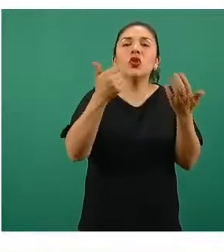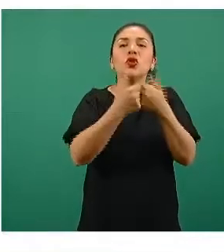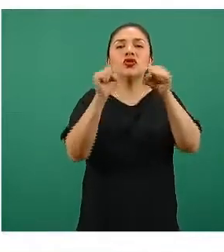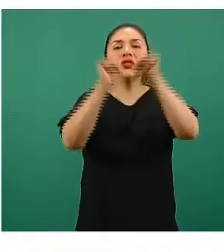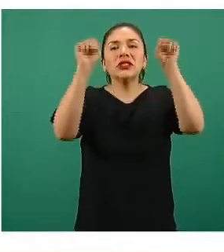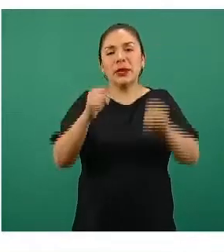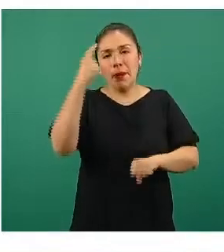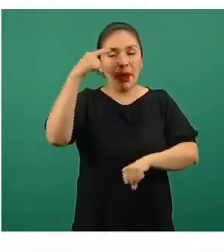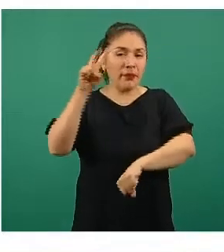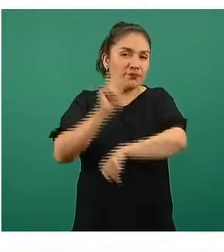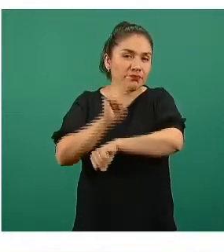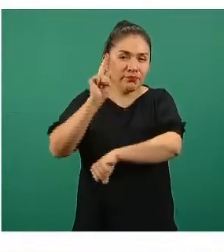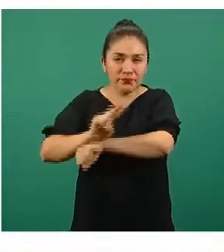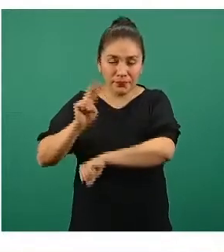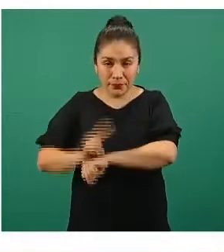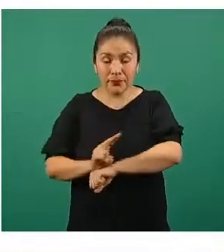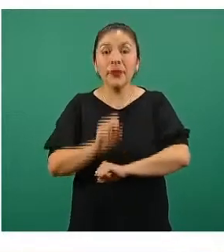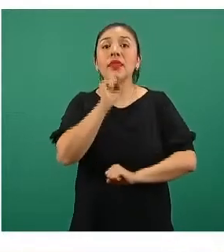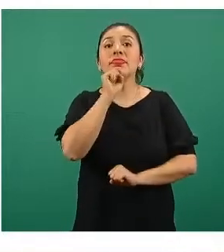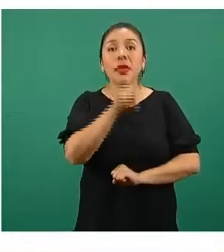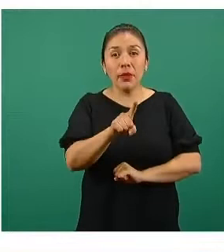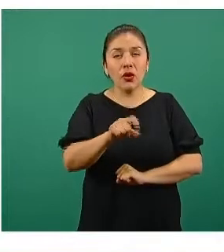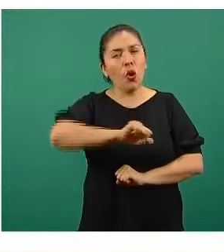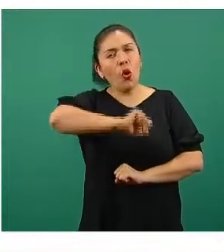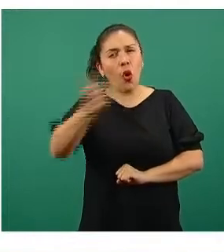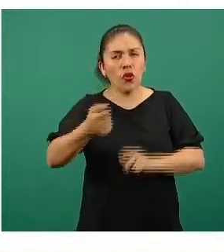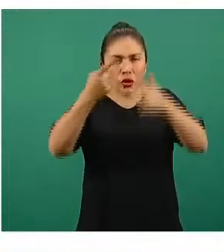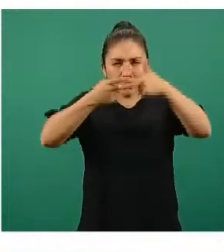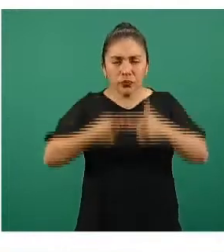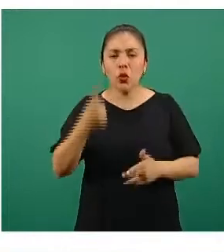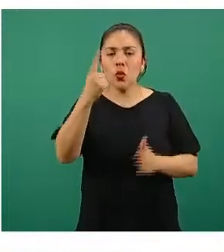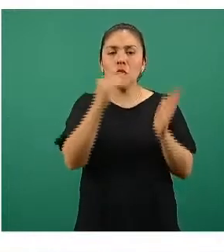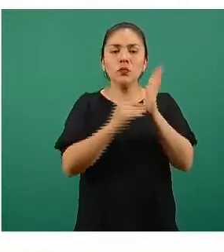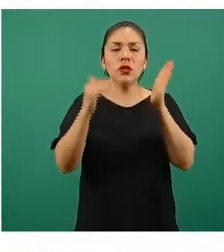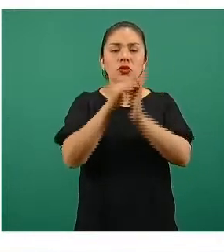Vigilancia Epidemiológica. También un número estimado de